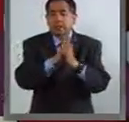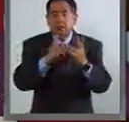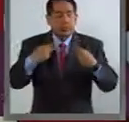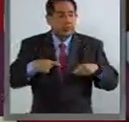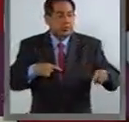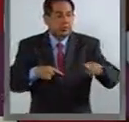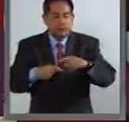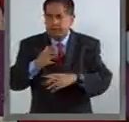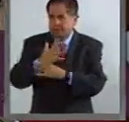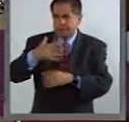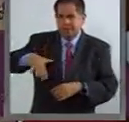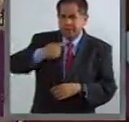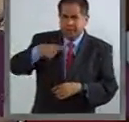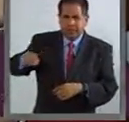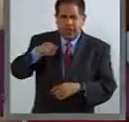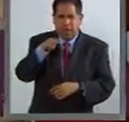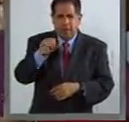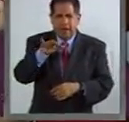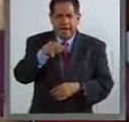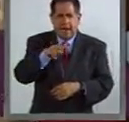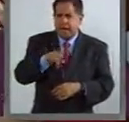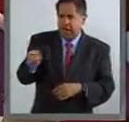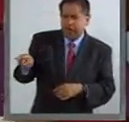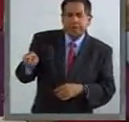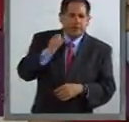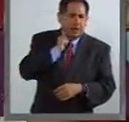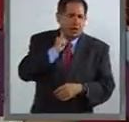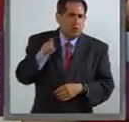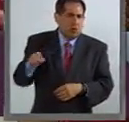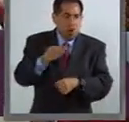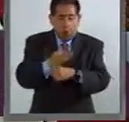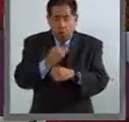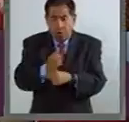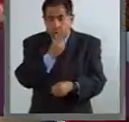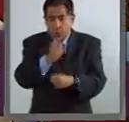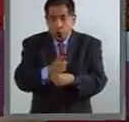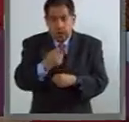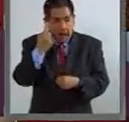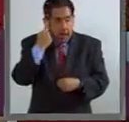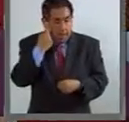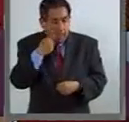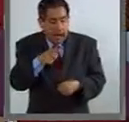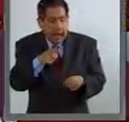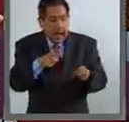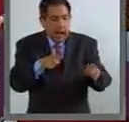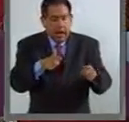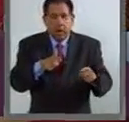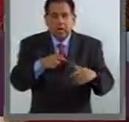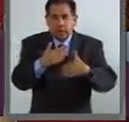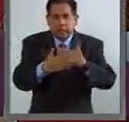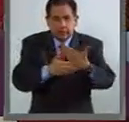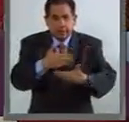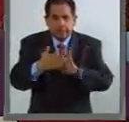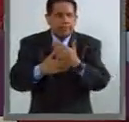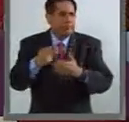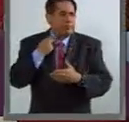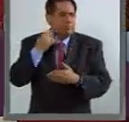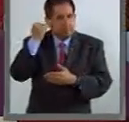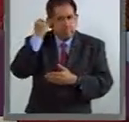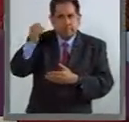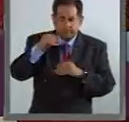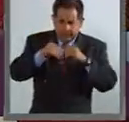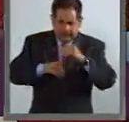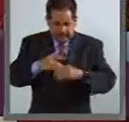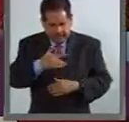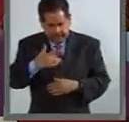ya lo decía Mariana Gómez del Campo, esta es una oportunidad para ellos que están construyendo una carrera política y que